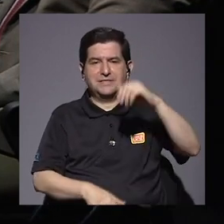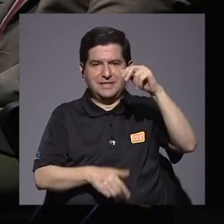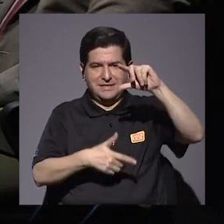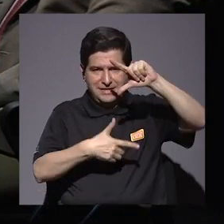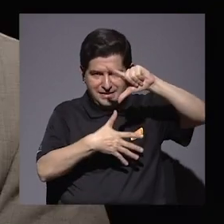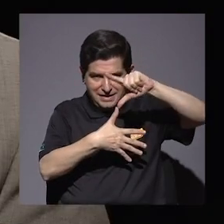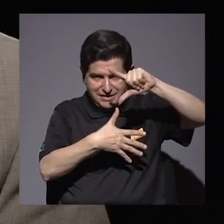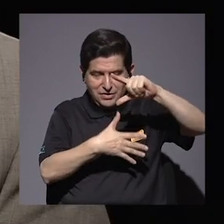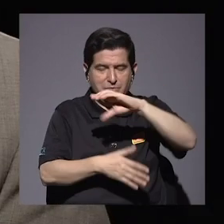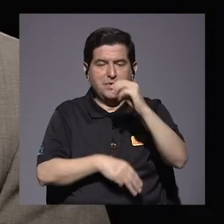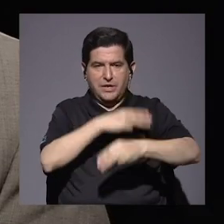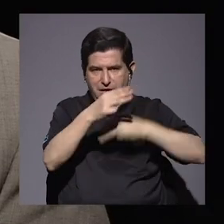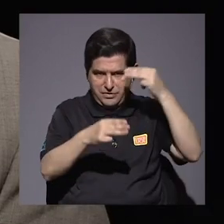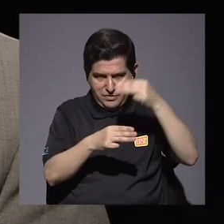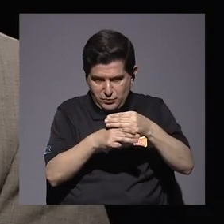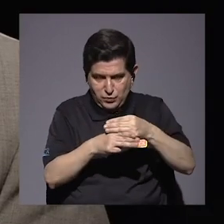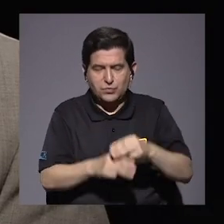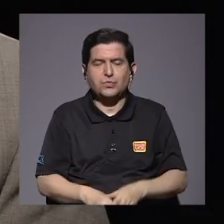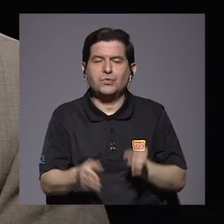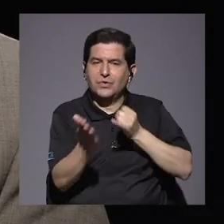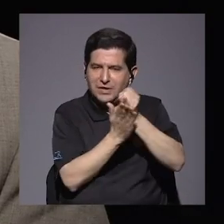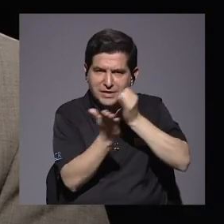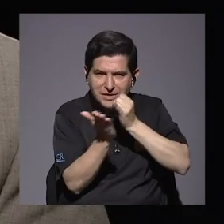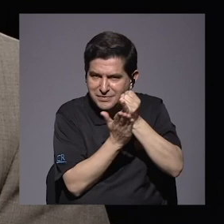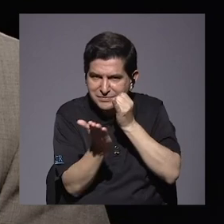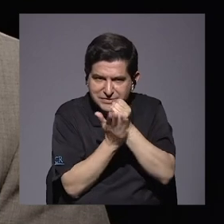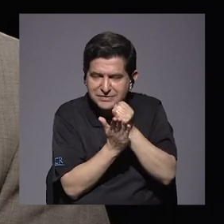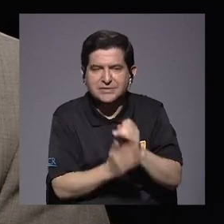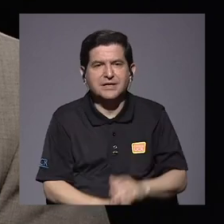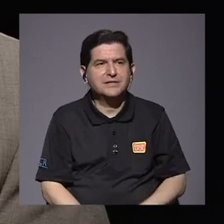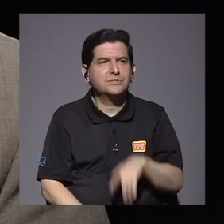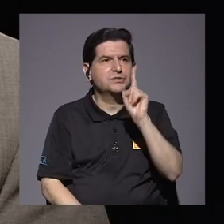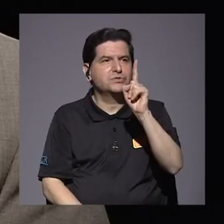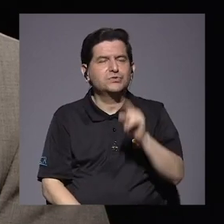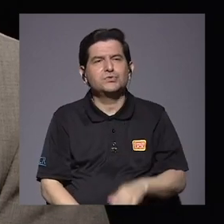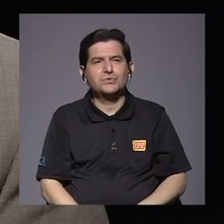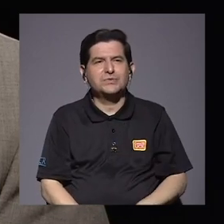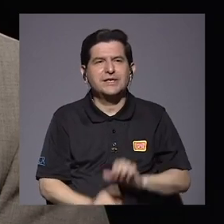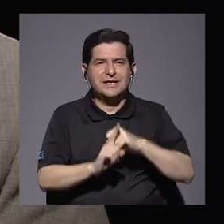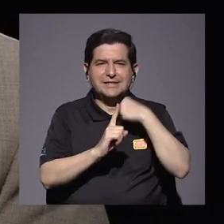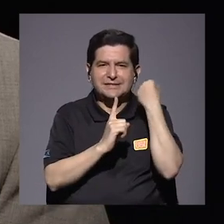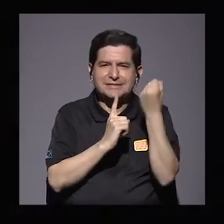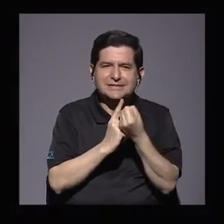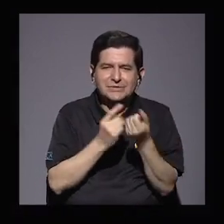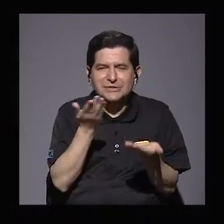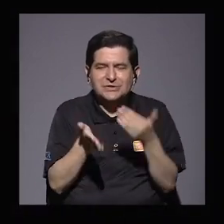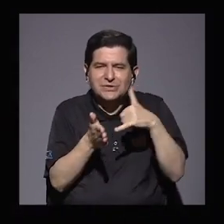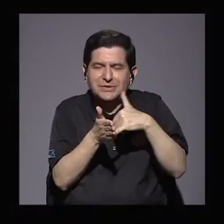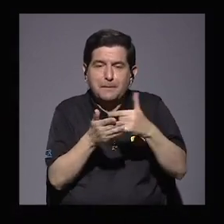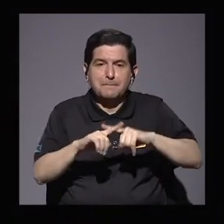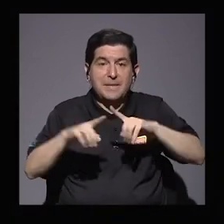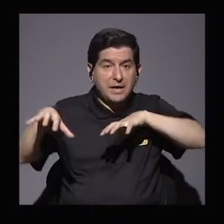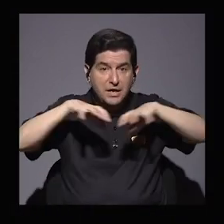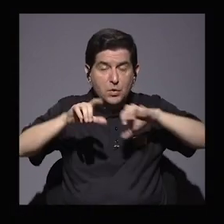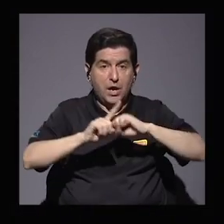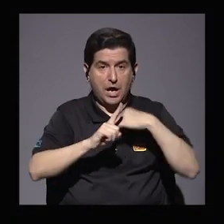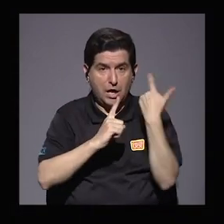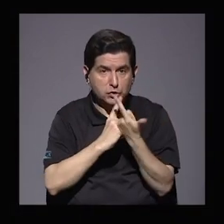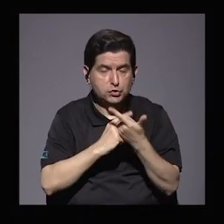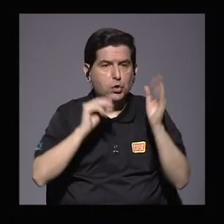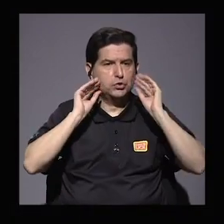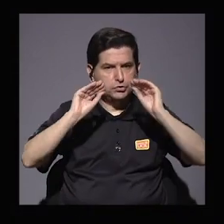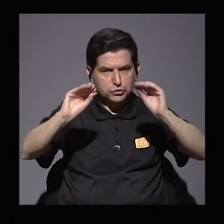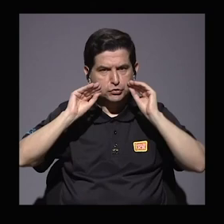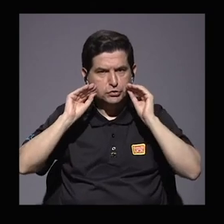mejores del mundo. La investigación es uno de los talones de Aquiles, pero también la acción social, la